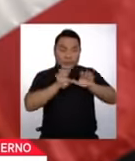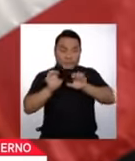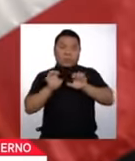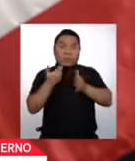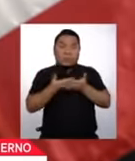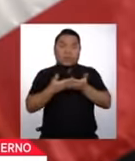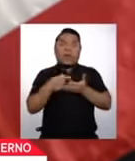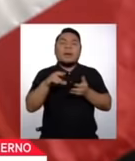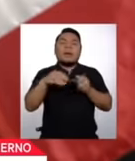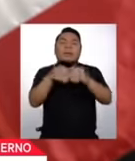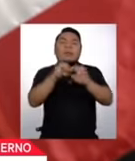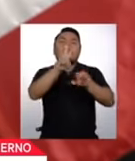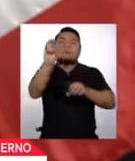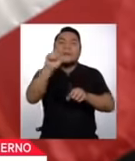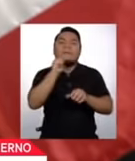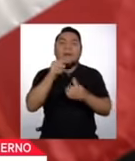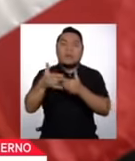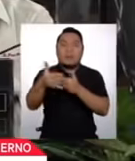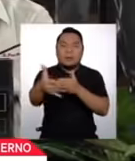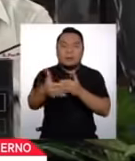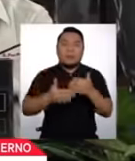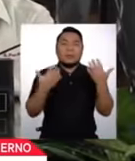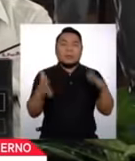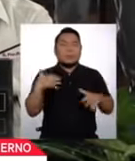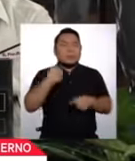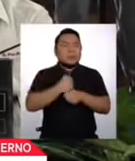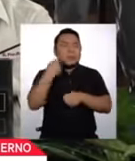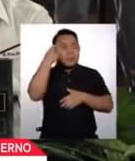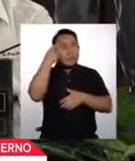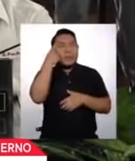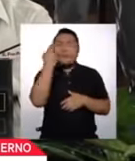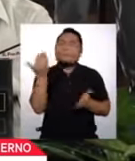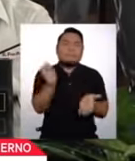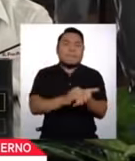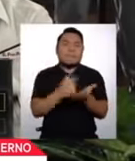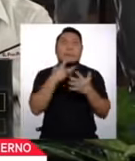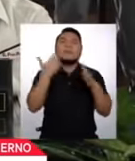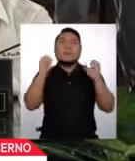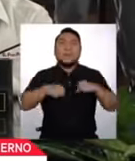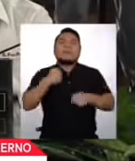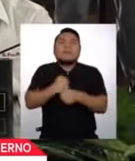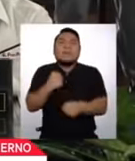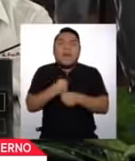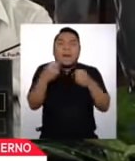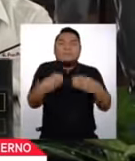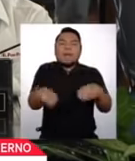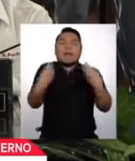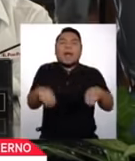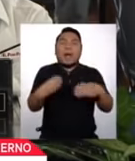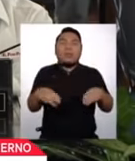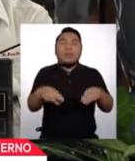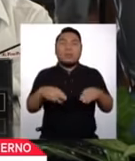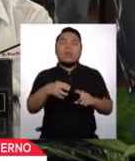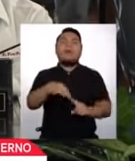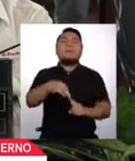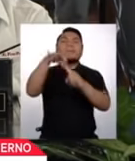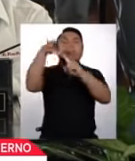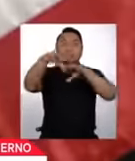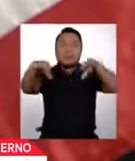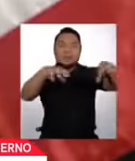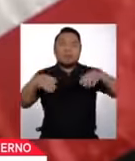propuesto, pero son la tarea nos estamos dando cuenta que es mucho mayor, así que vamos a seguir trabajando en ello, no solamente en